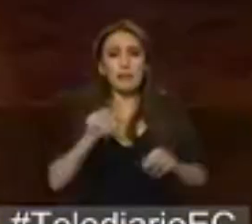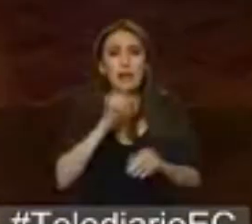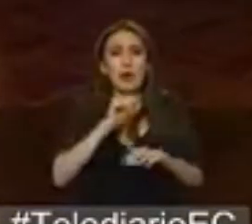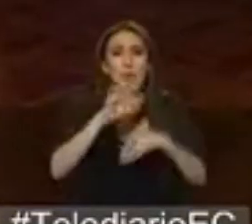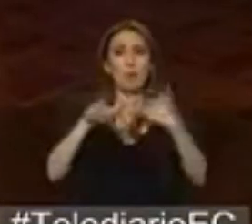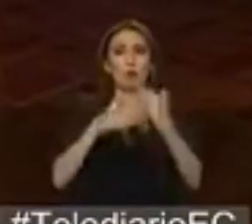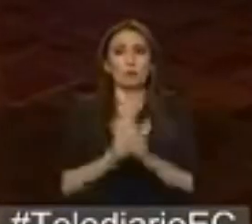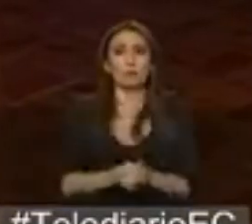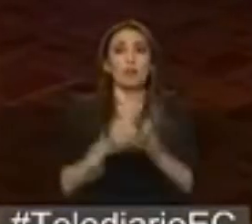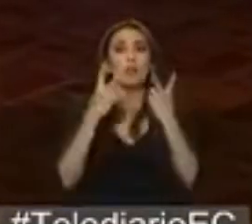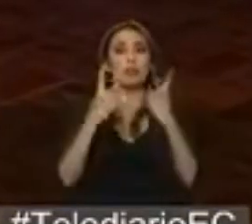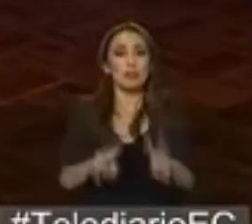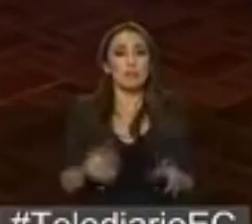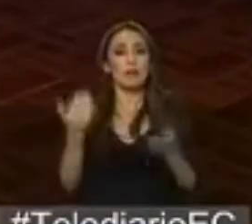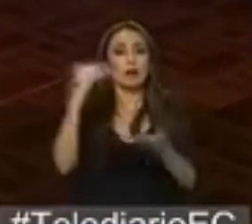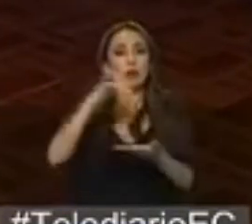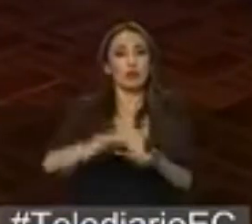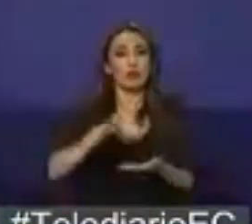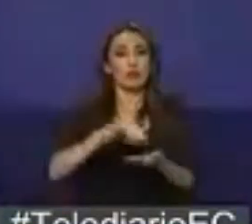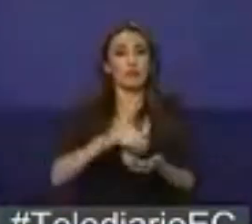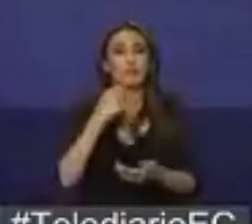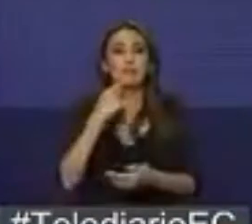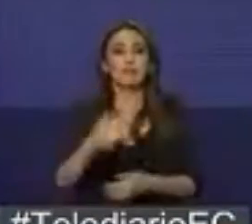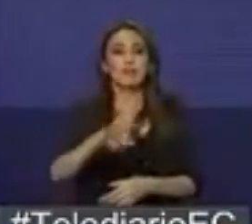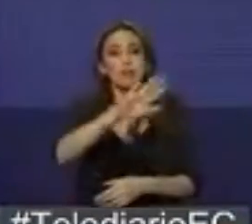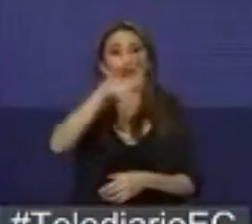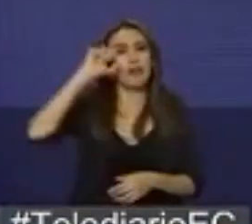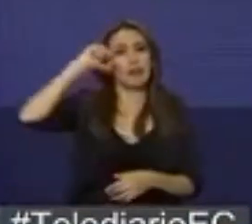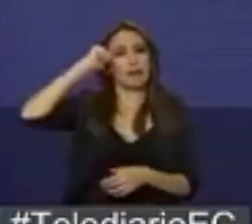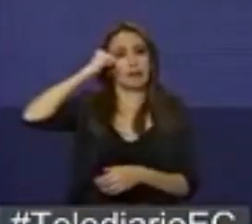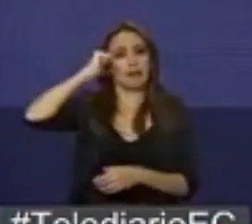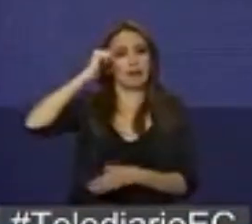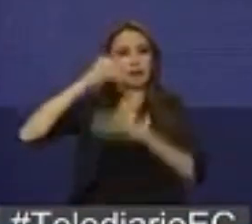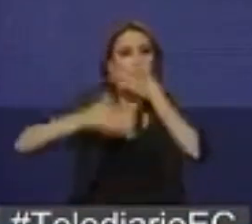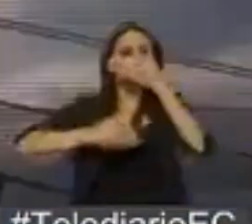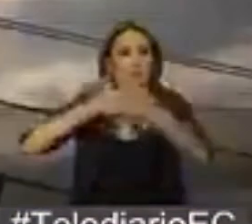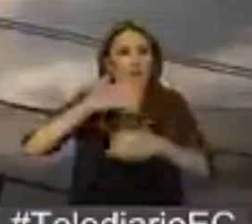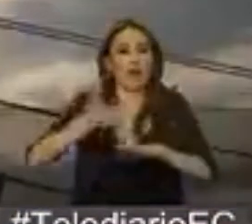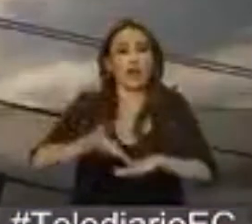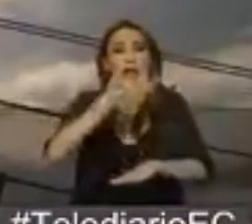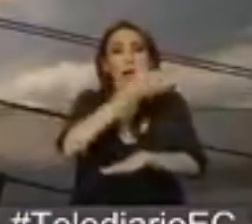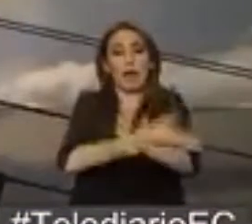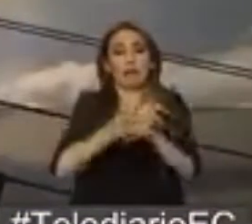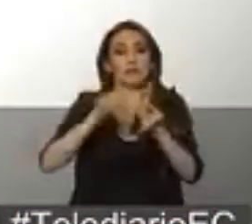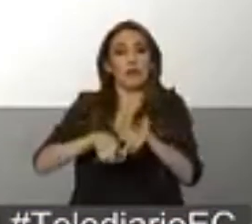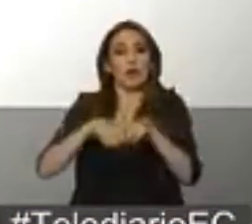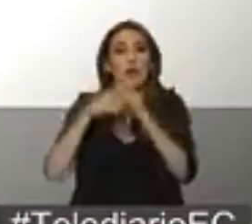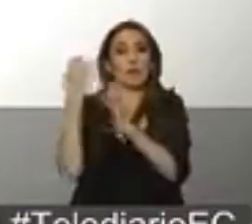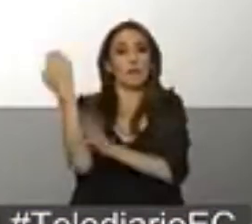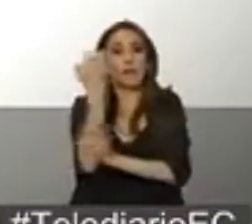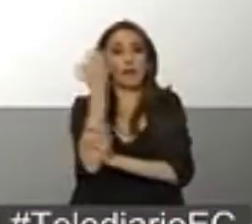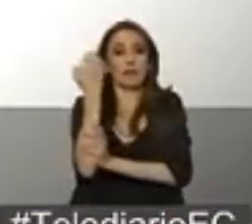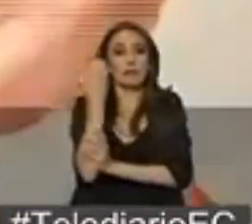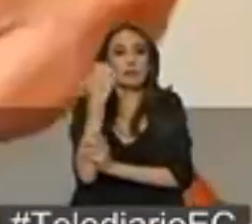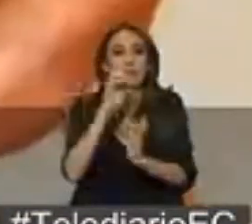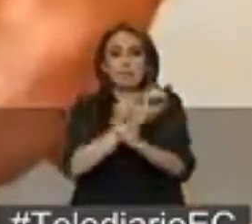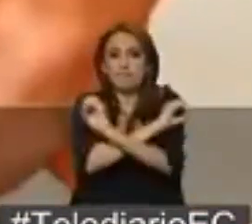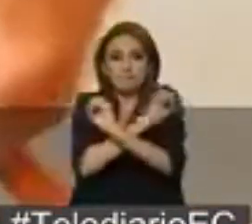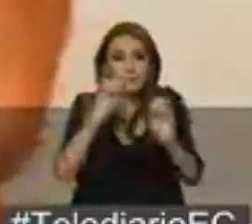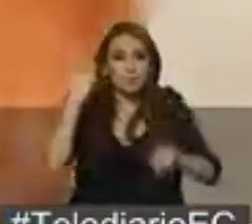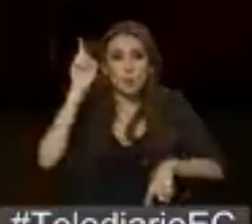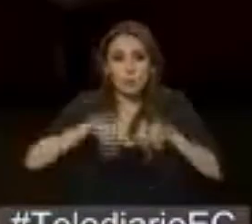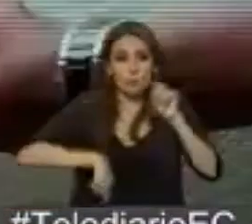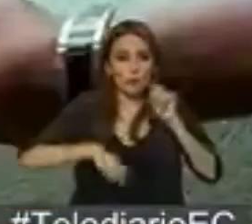aprovechó para ratificar y recordarle al país lo que resolví desde el inicio de la emergencia el coronavirus bajo ningún concepto